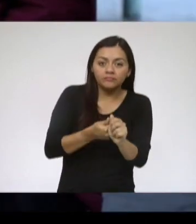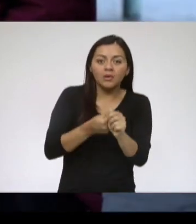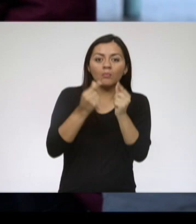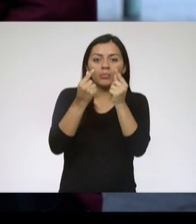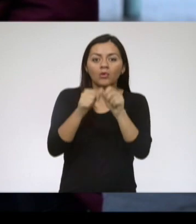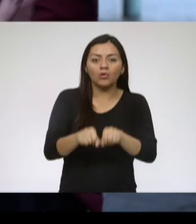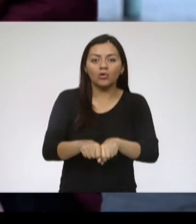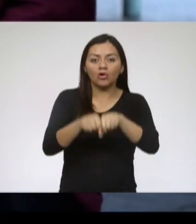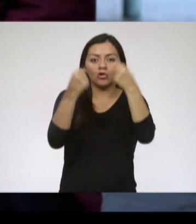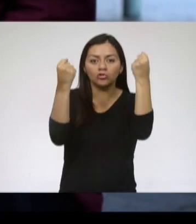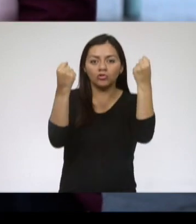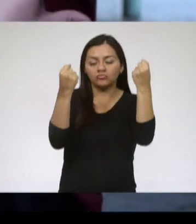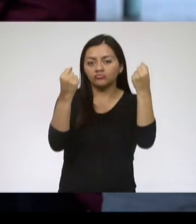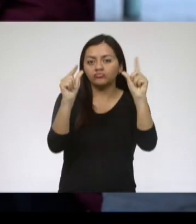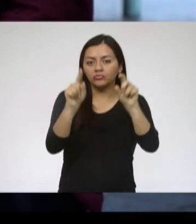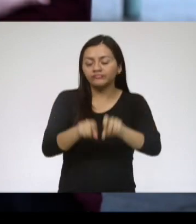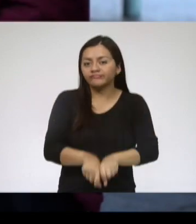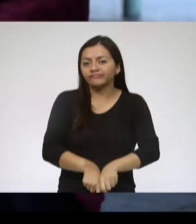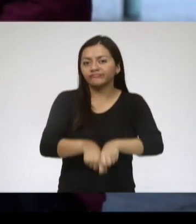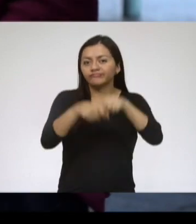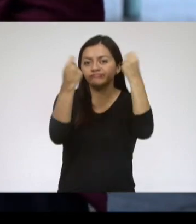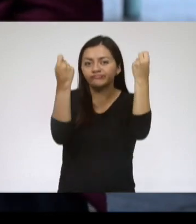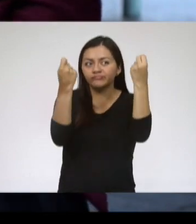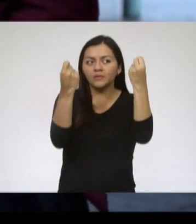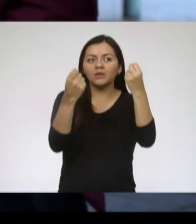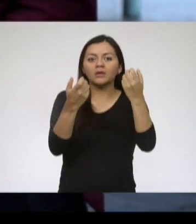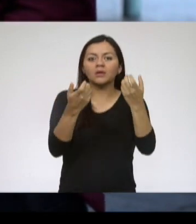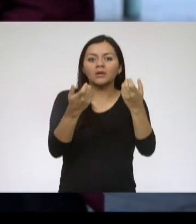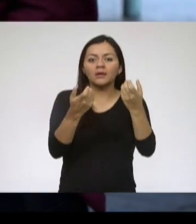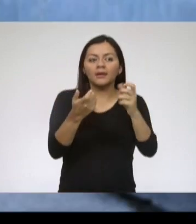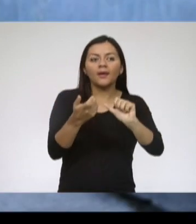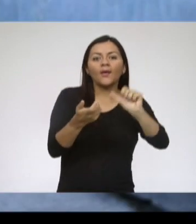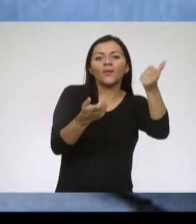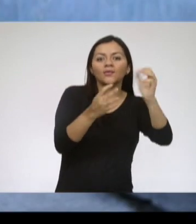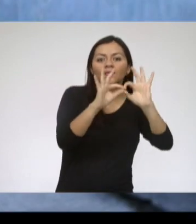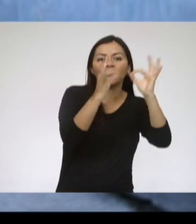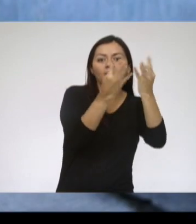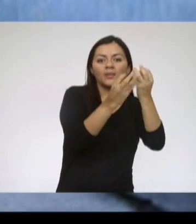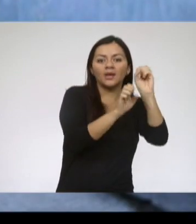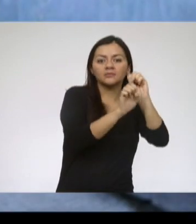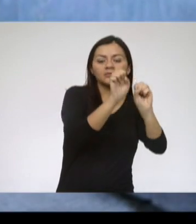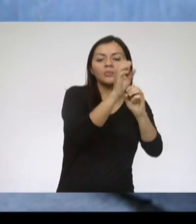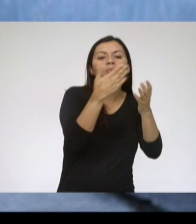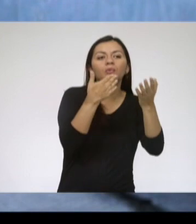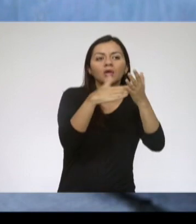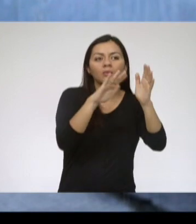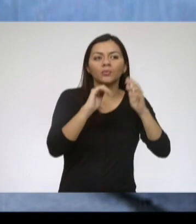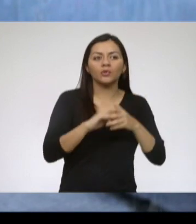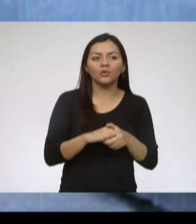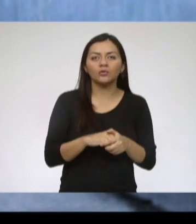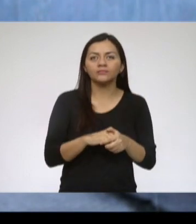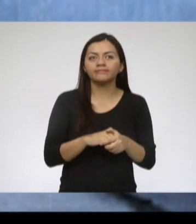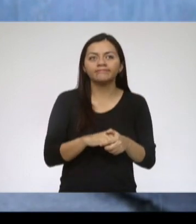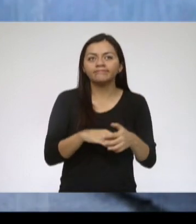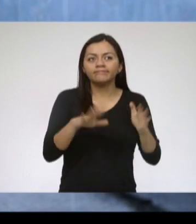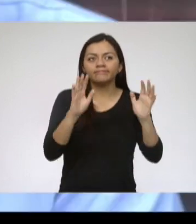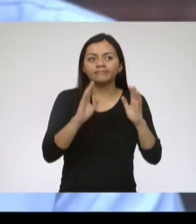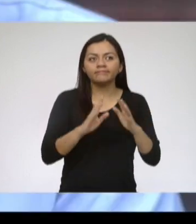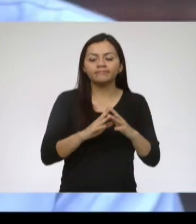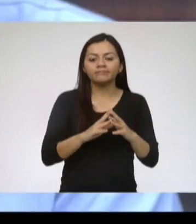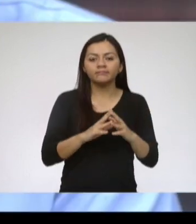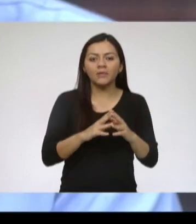romper, ¿no? Y empiezan a reestructurarse nuevos tipos de familias. Por ejemplo, monoparentales de un